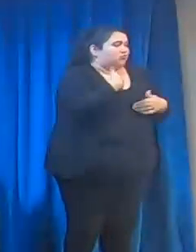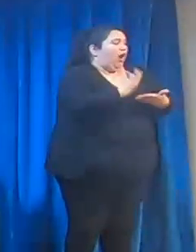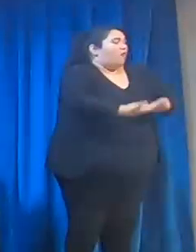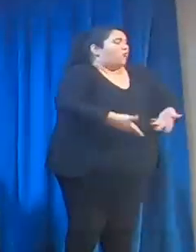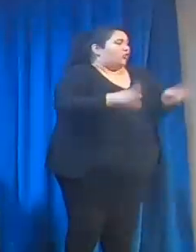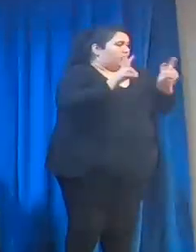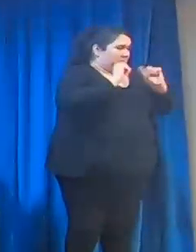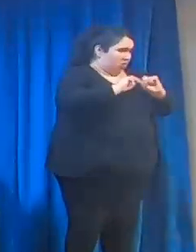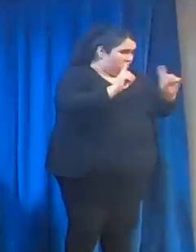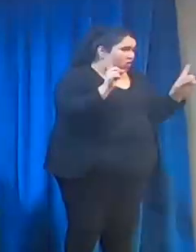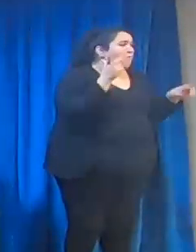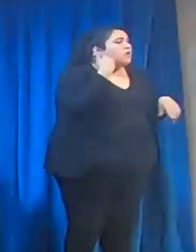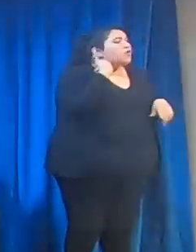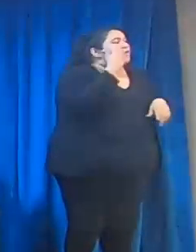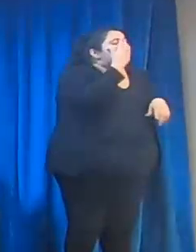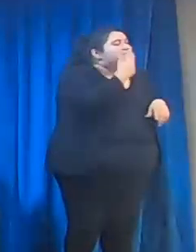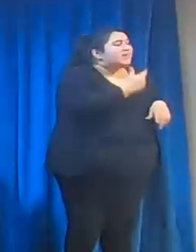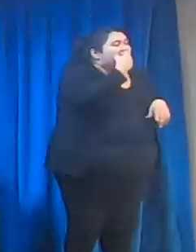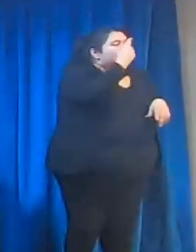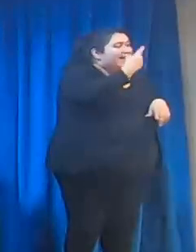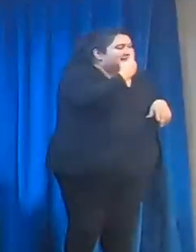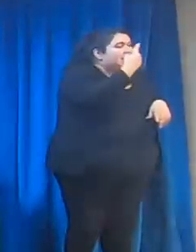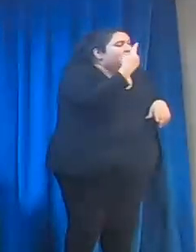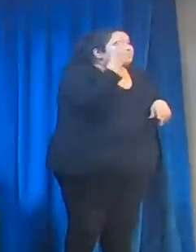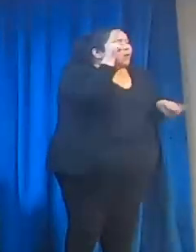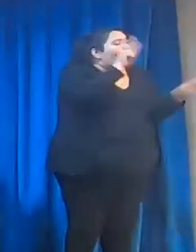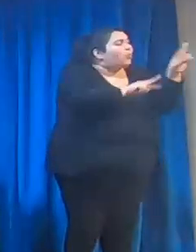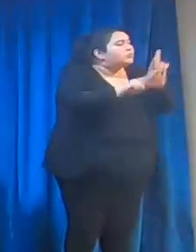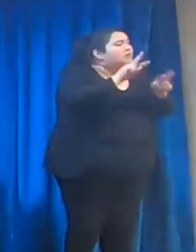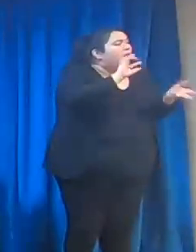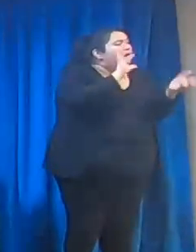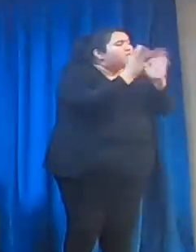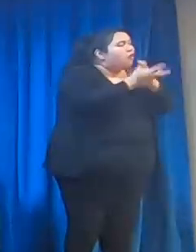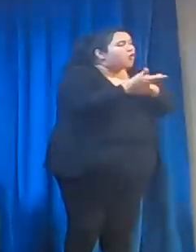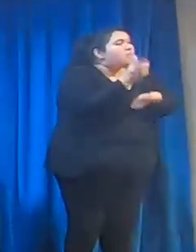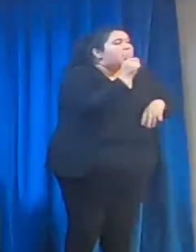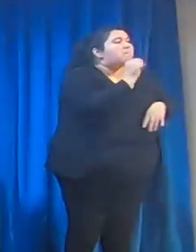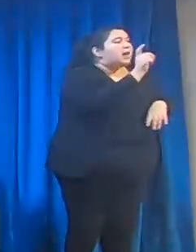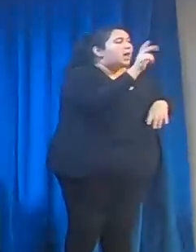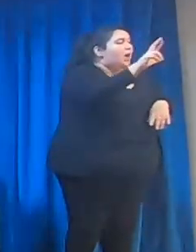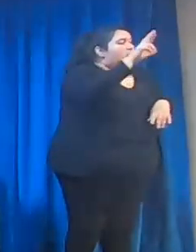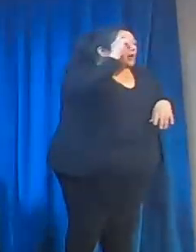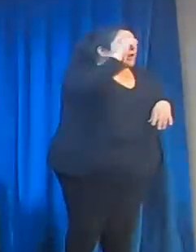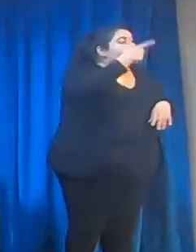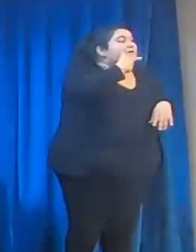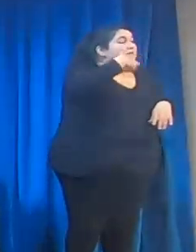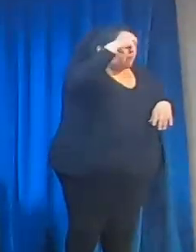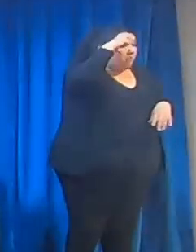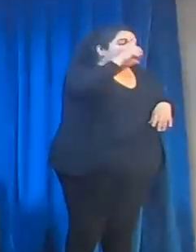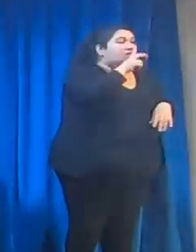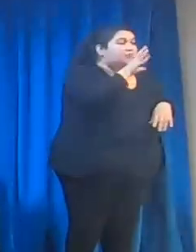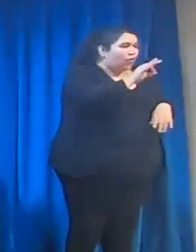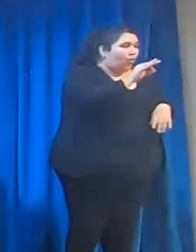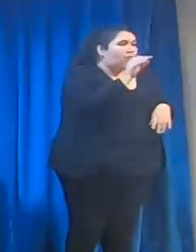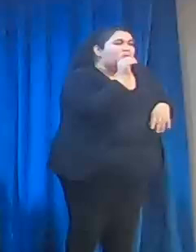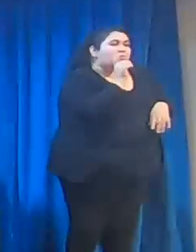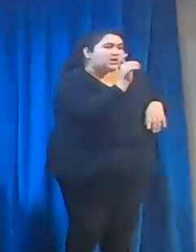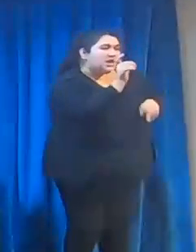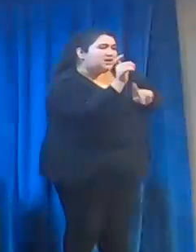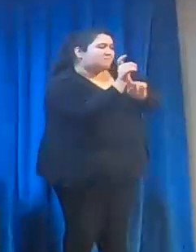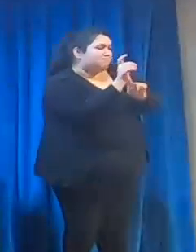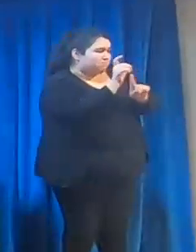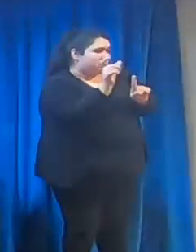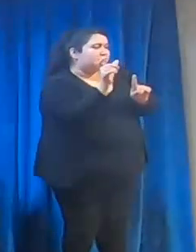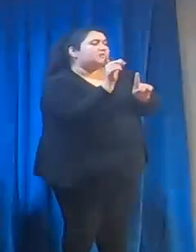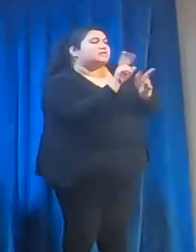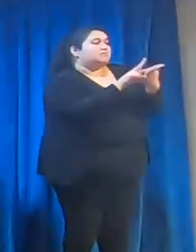pero a mí siempre me ha resultado interesante buscar la etimología de la palabra respeto, que proviene del respectus, y